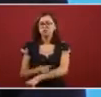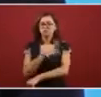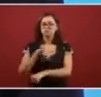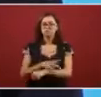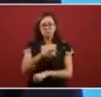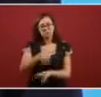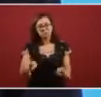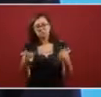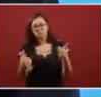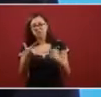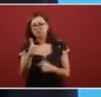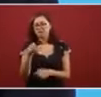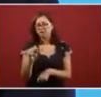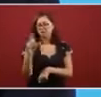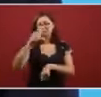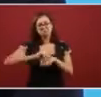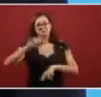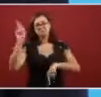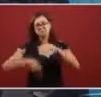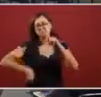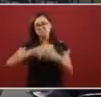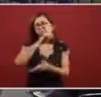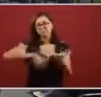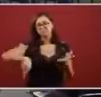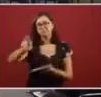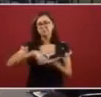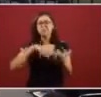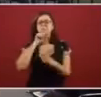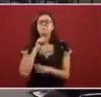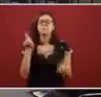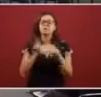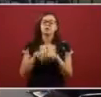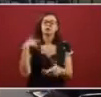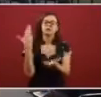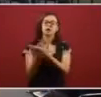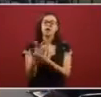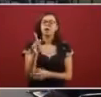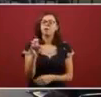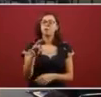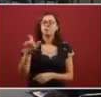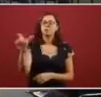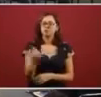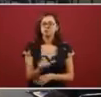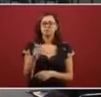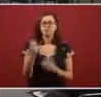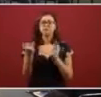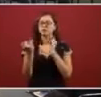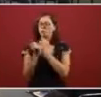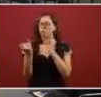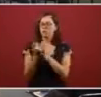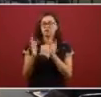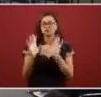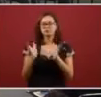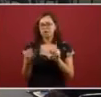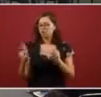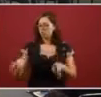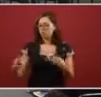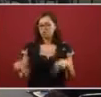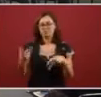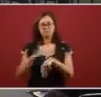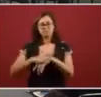de expender gas LP y estamos presentando la solicitud a Pemex para que no les vendan este